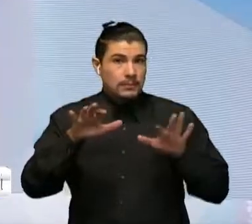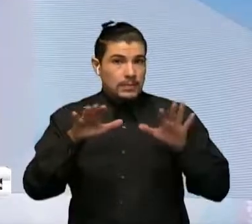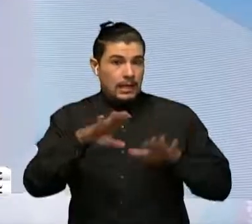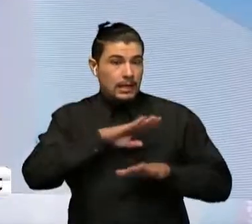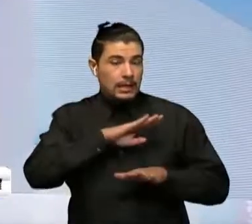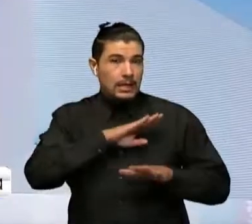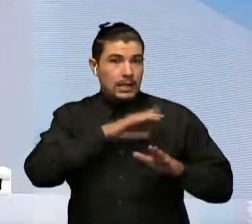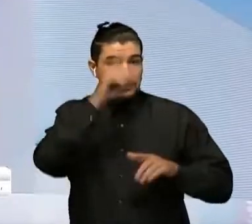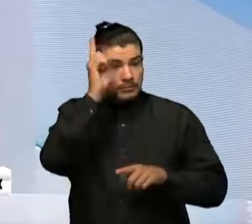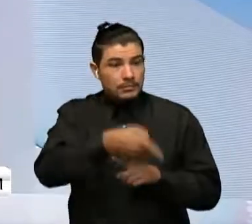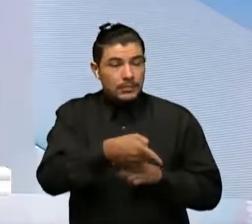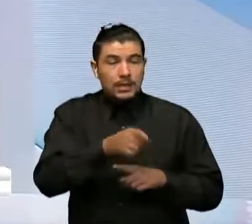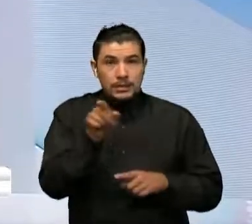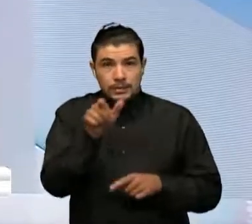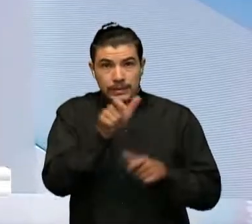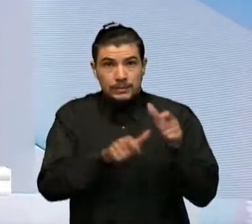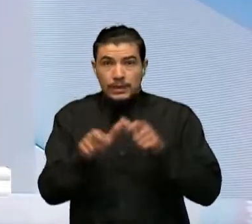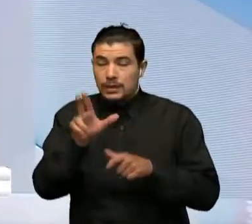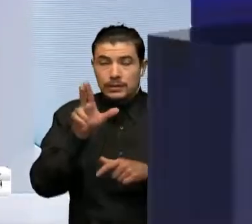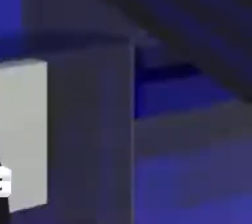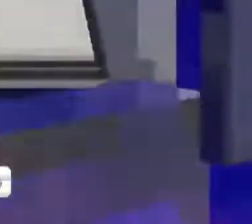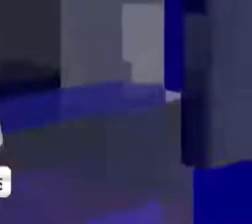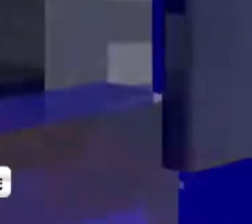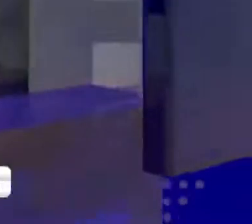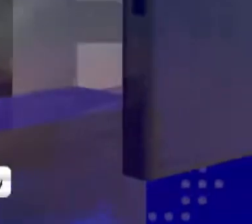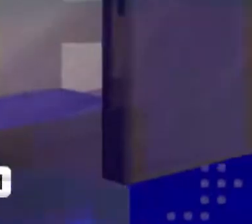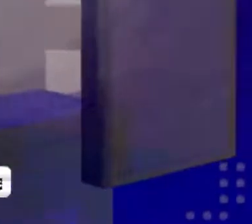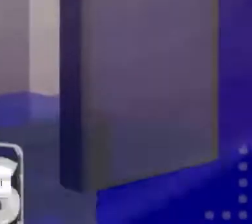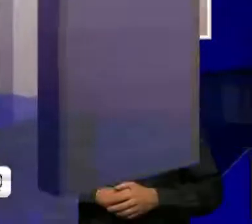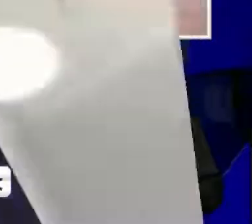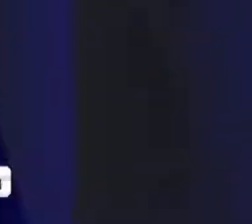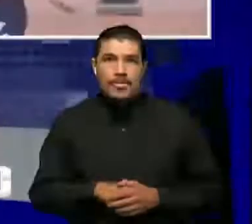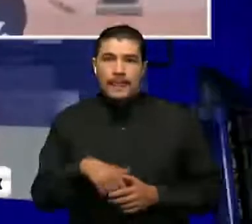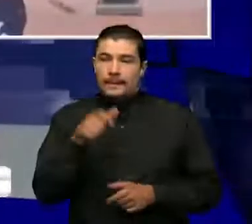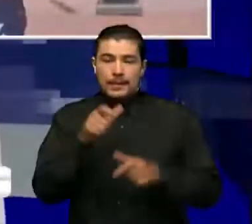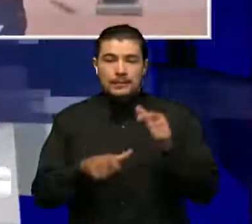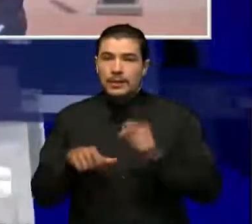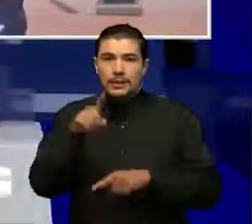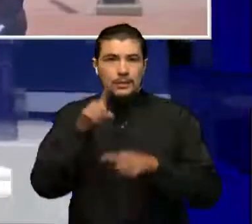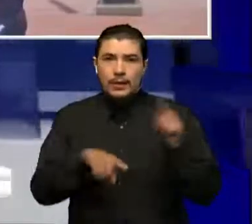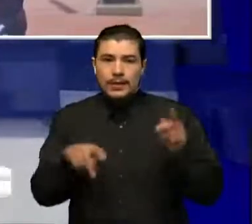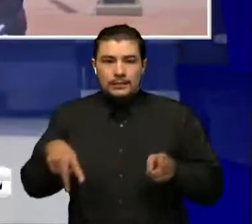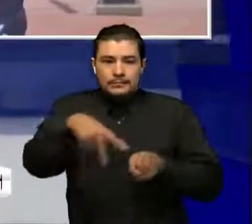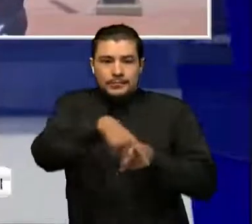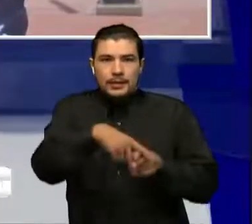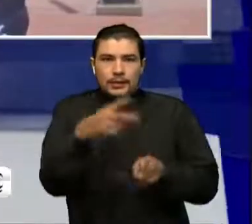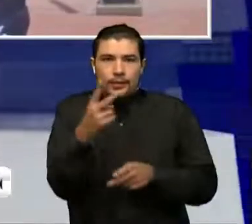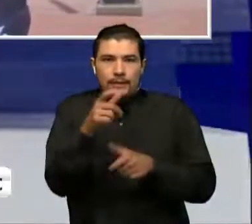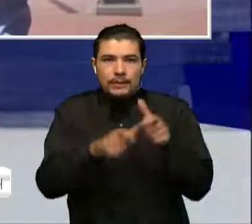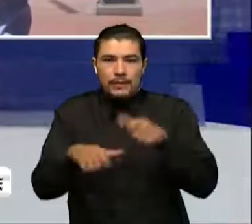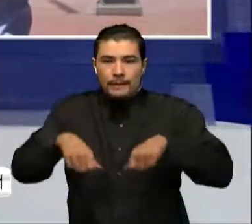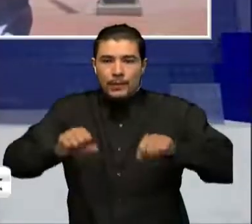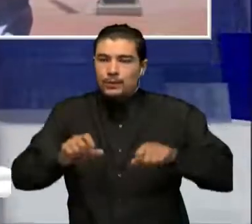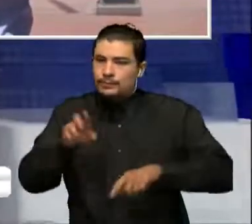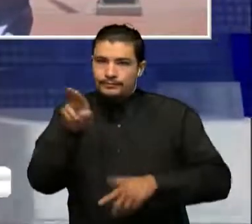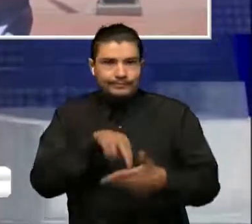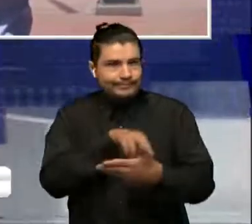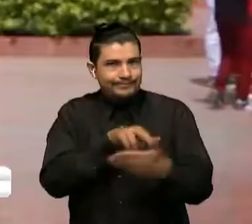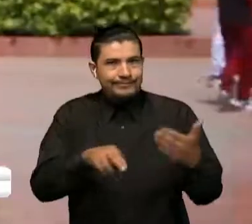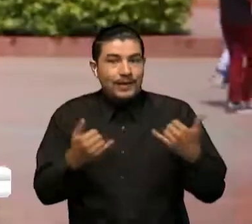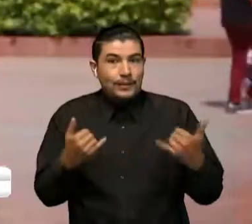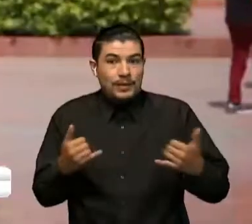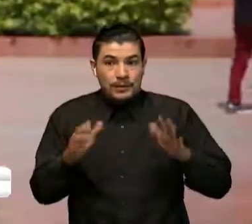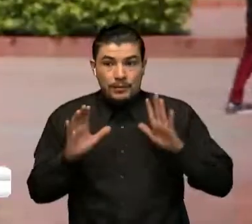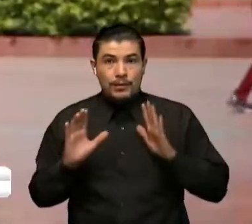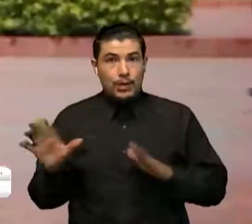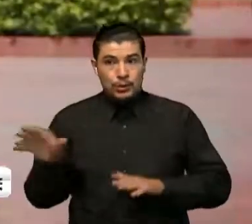se ha recibido esta medida raúl rolando castro buenas tardes así muy buenas tardes pues esta medida ha sido bien recibida por